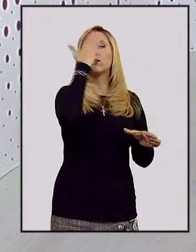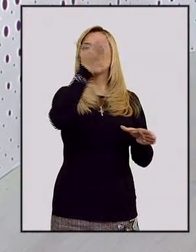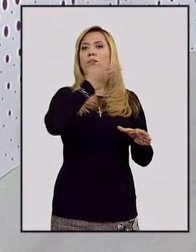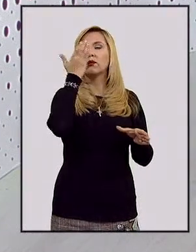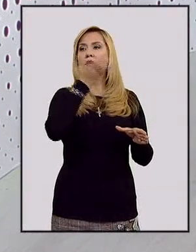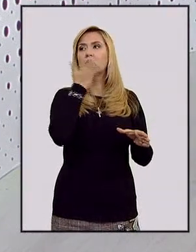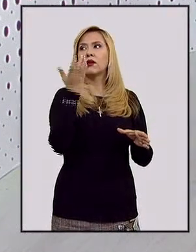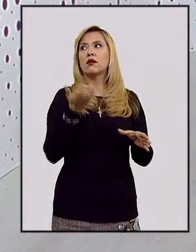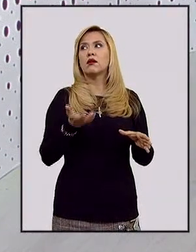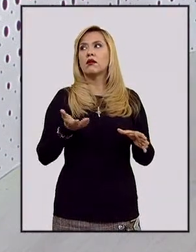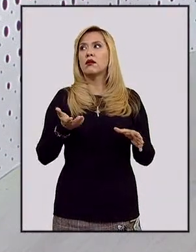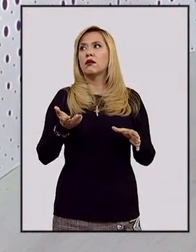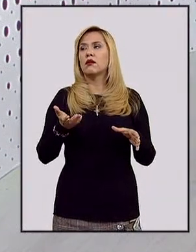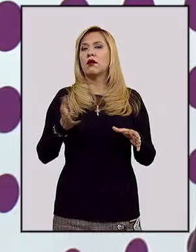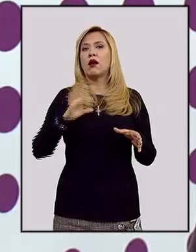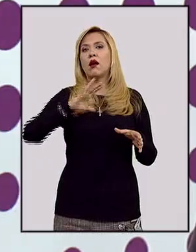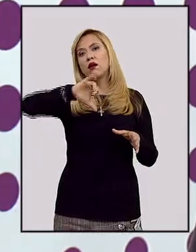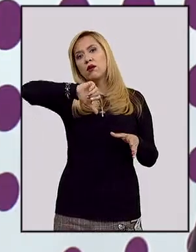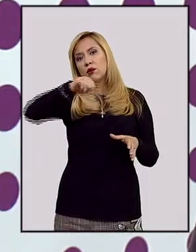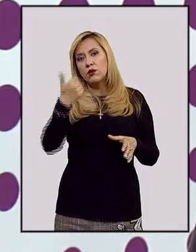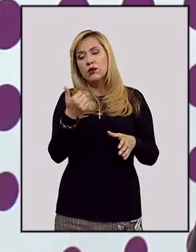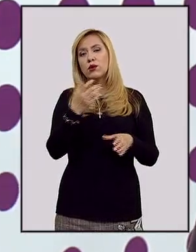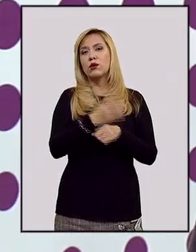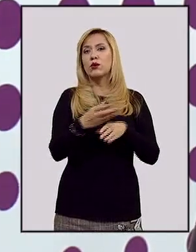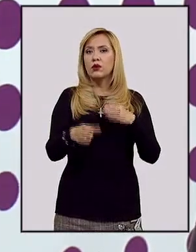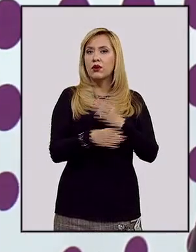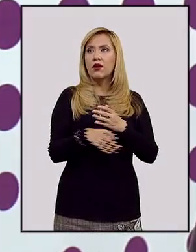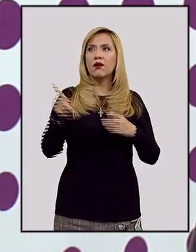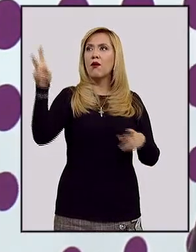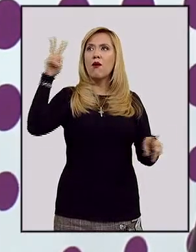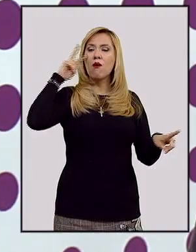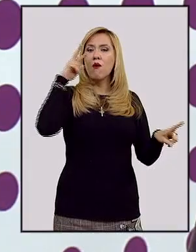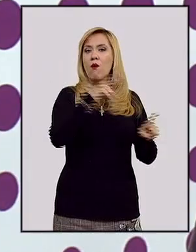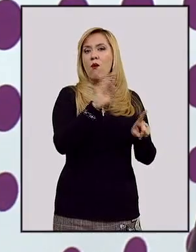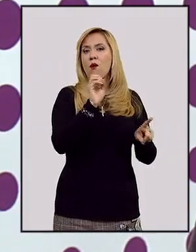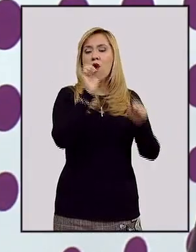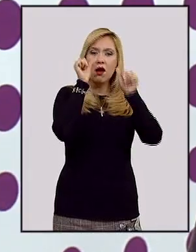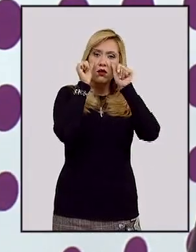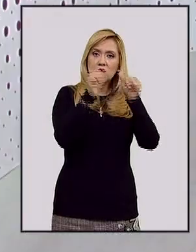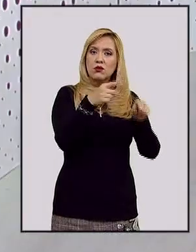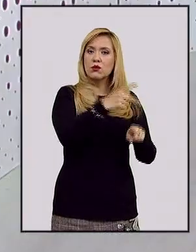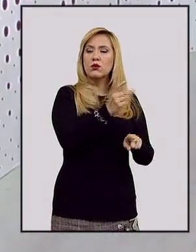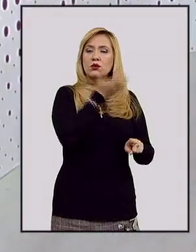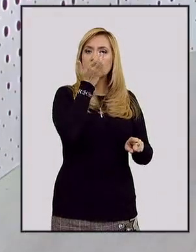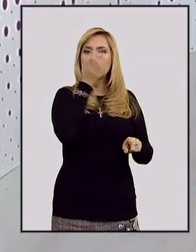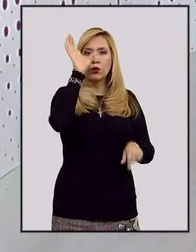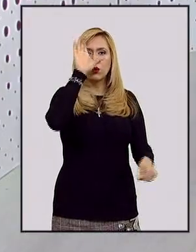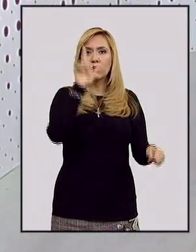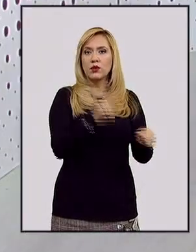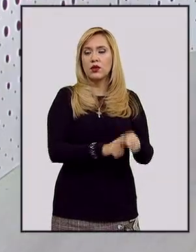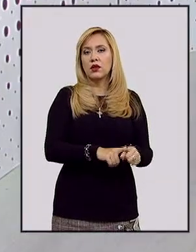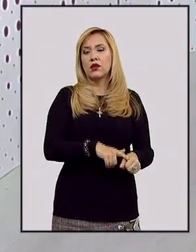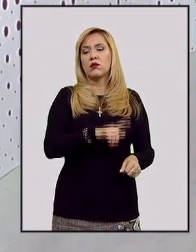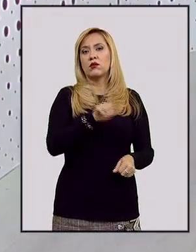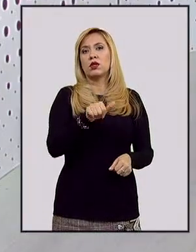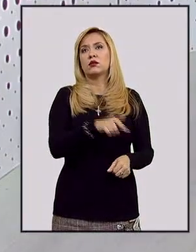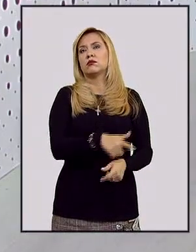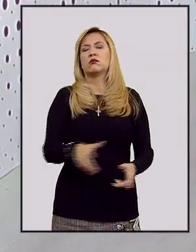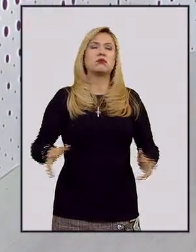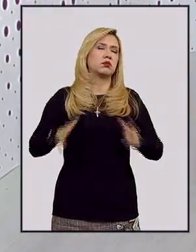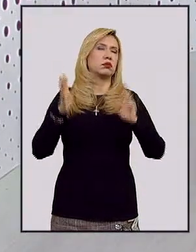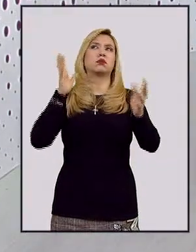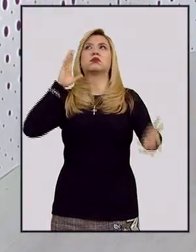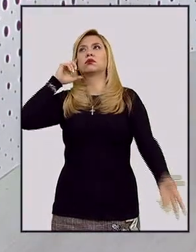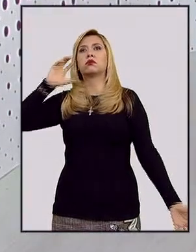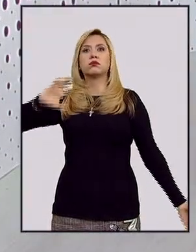que ver, hay otros factores que no se toman en cuenta a la hora de atender a esas mujeres, sí, y que acaban siendo violentas, y que a lo mejor si uno